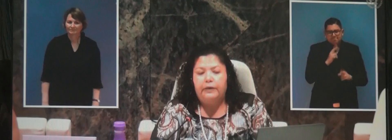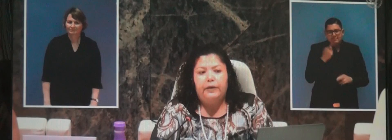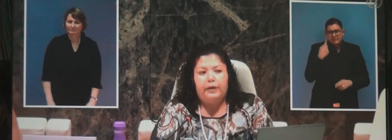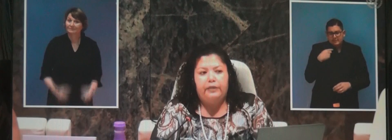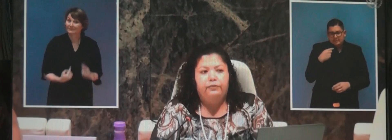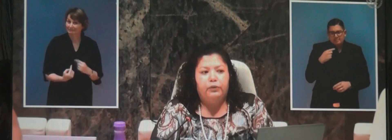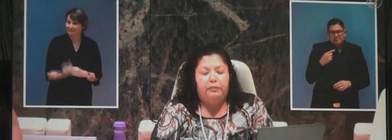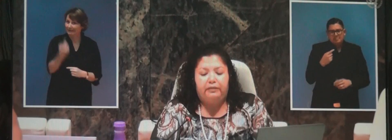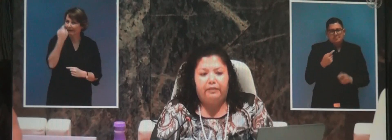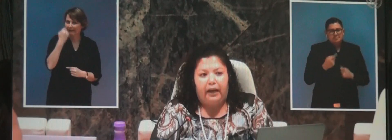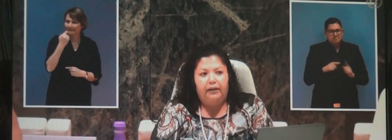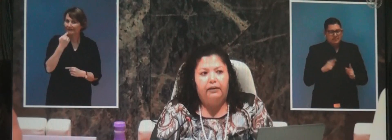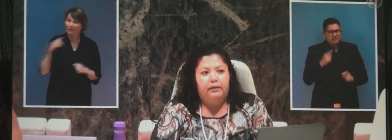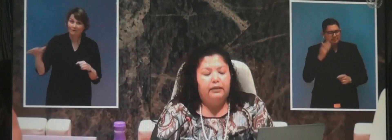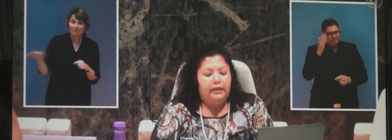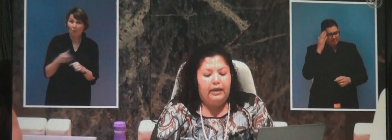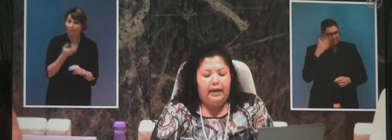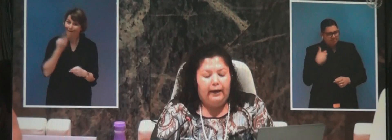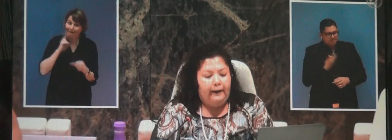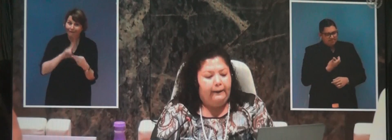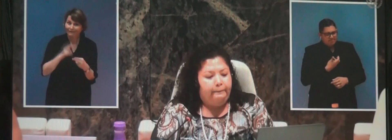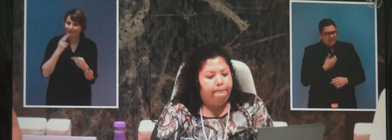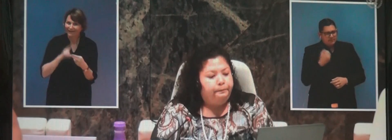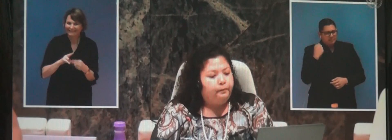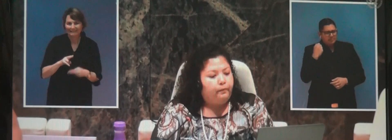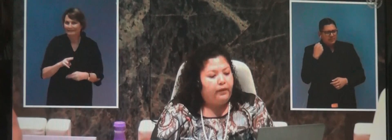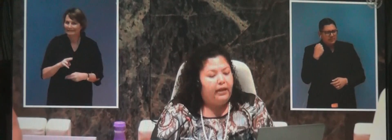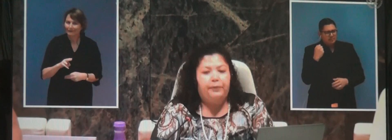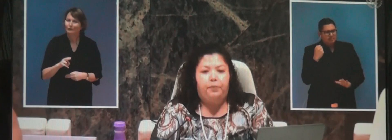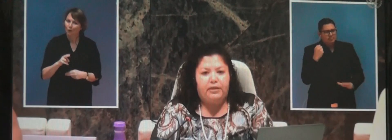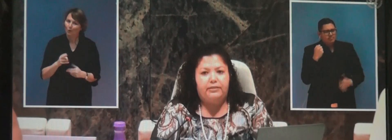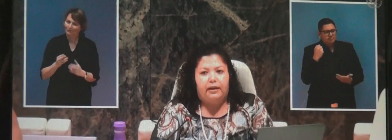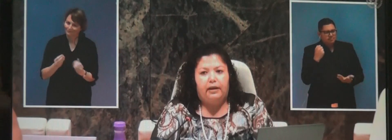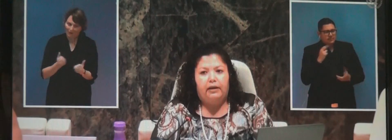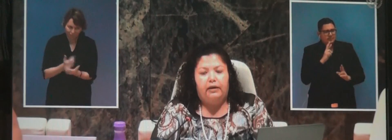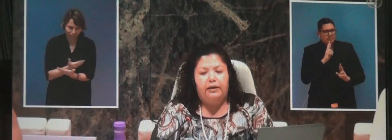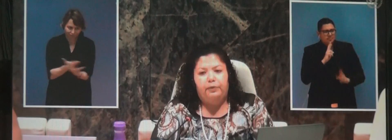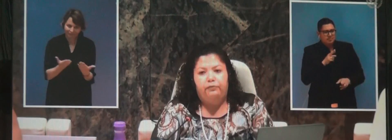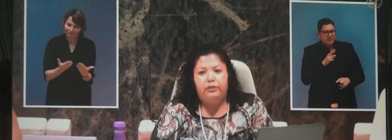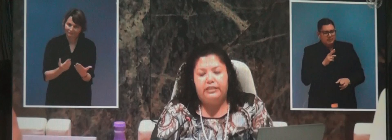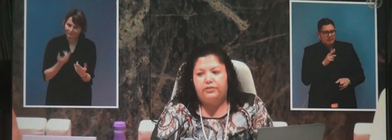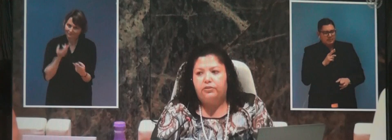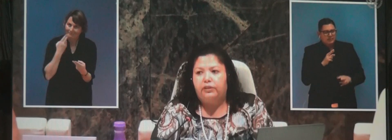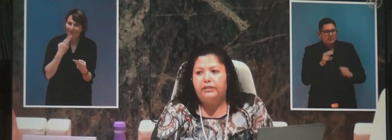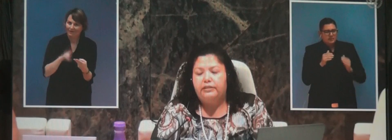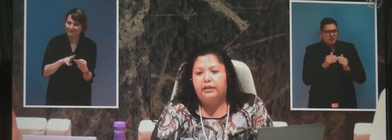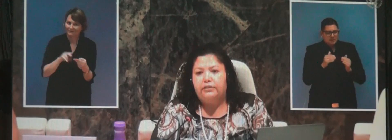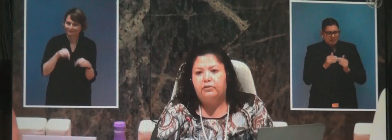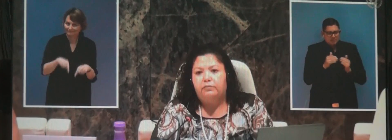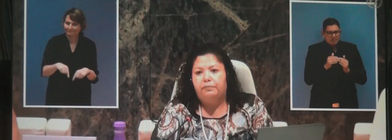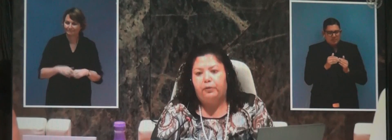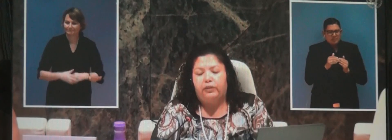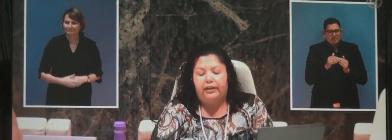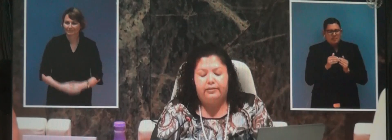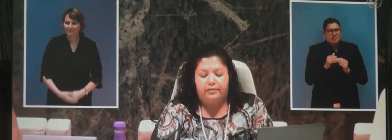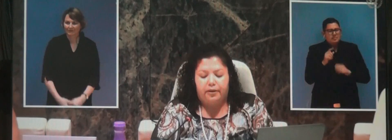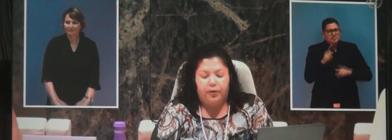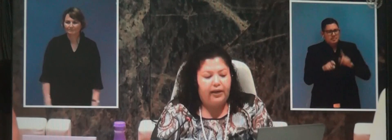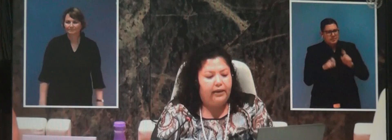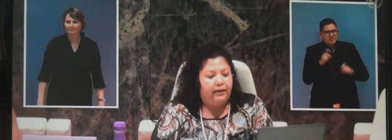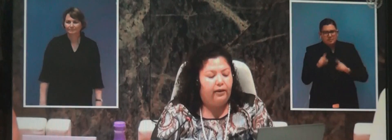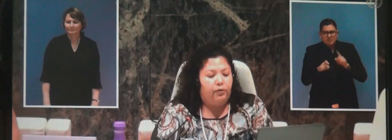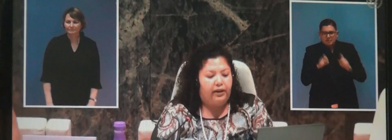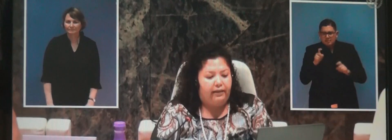que es fundamental la respuesta y profundización de estas preguntas que se